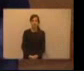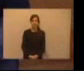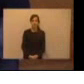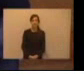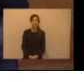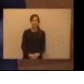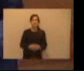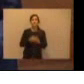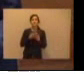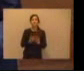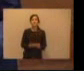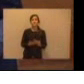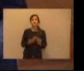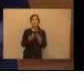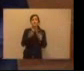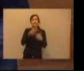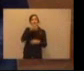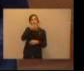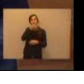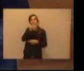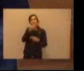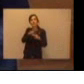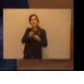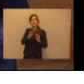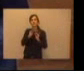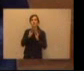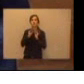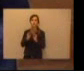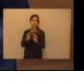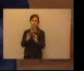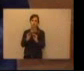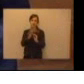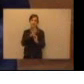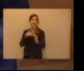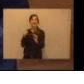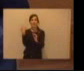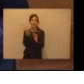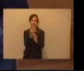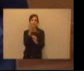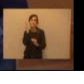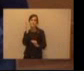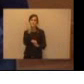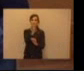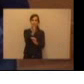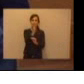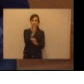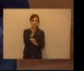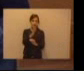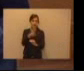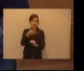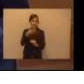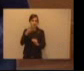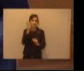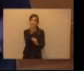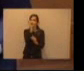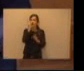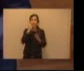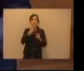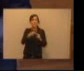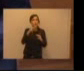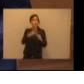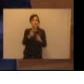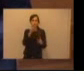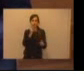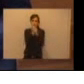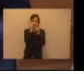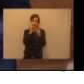Todo su discurso político está concebido para una estrategia: dañar la legitimidad política del adversario. Todo. Fíjate,